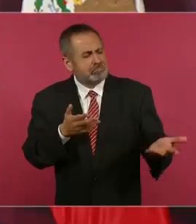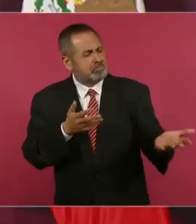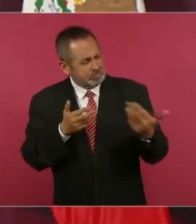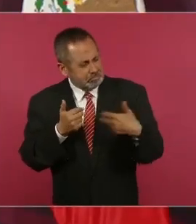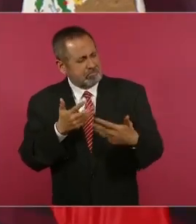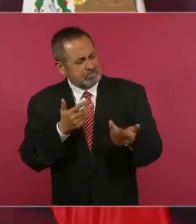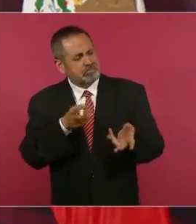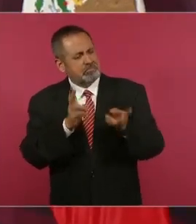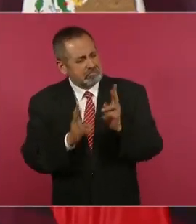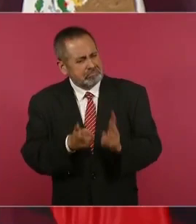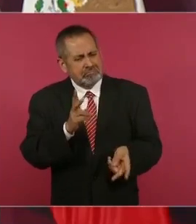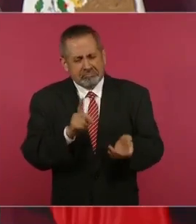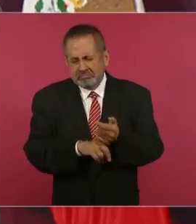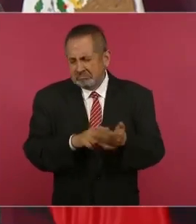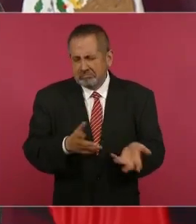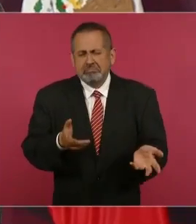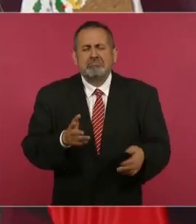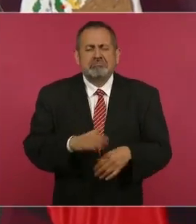Sí,